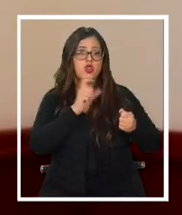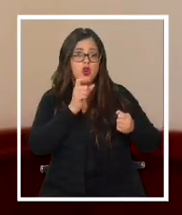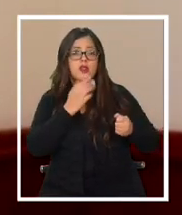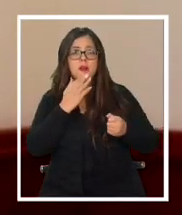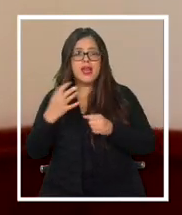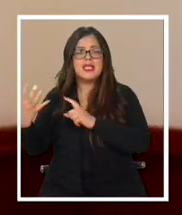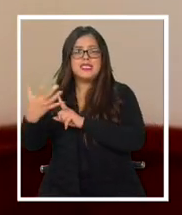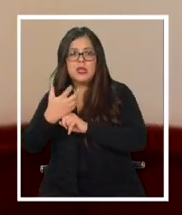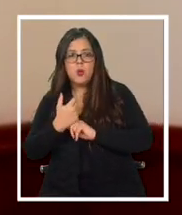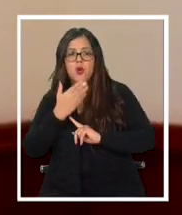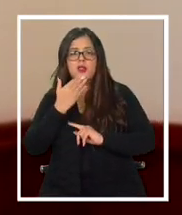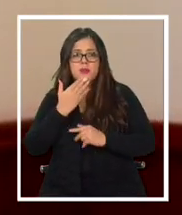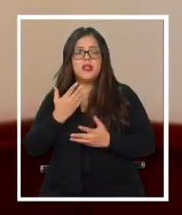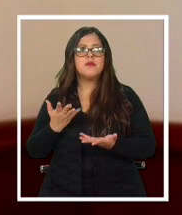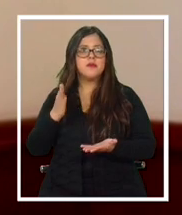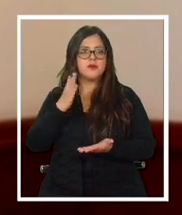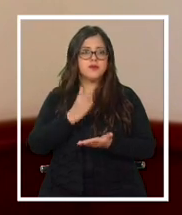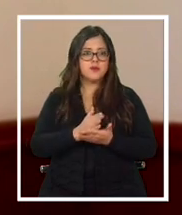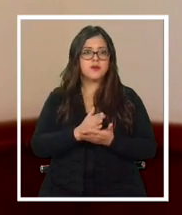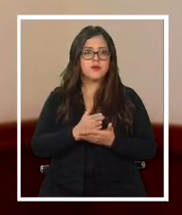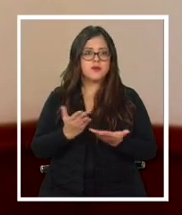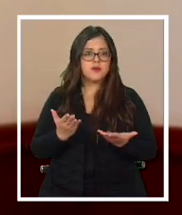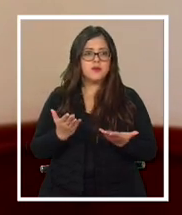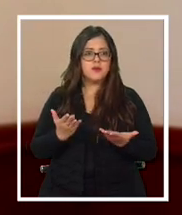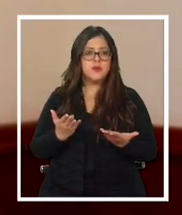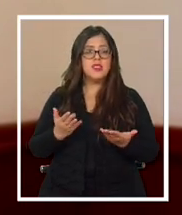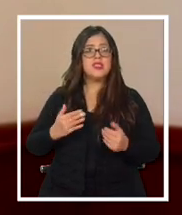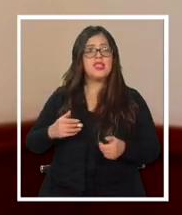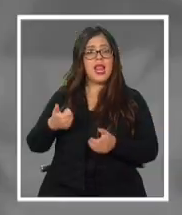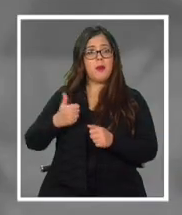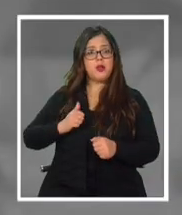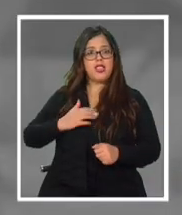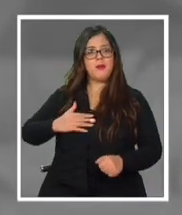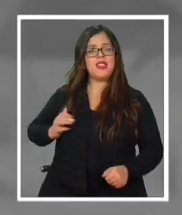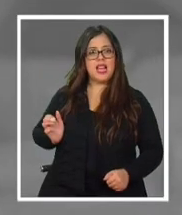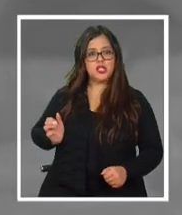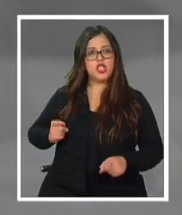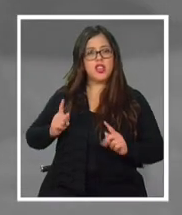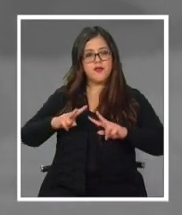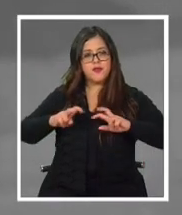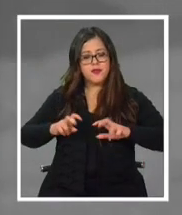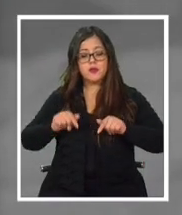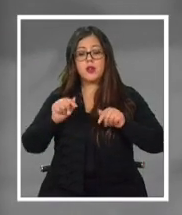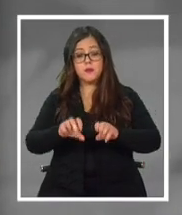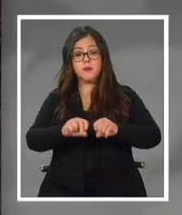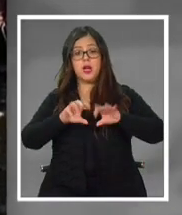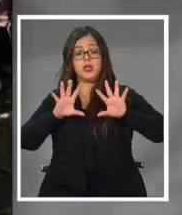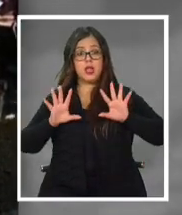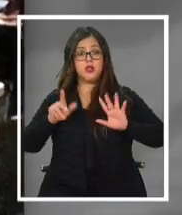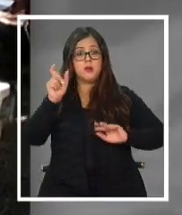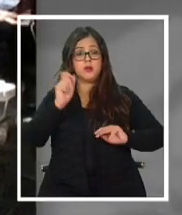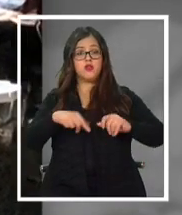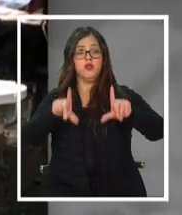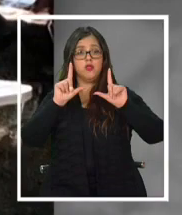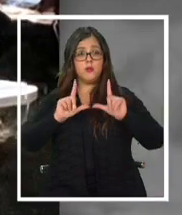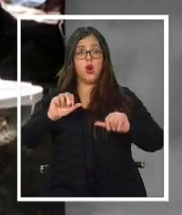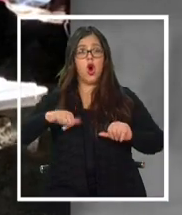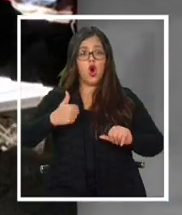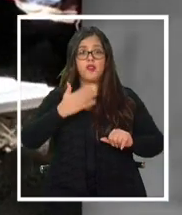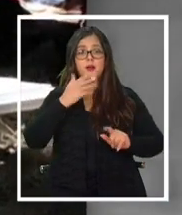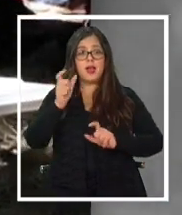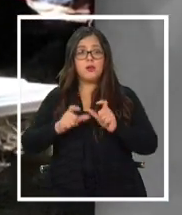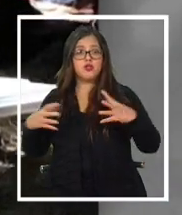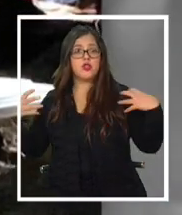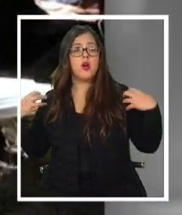cuestiones además se ha dado orden de mística a bicrim quilpué de la policía de investigaciones impactante caso que tiene como protagonista a un joven ya sus